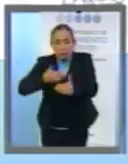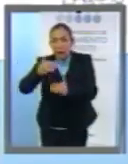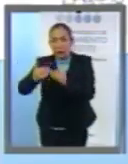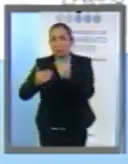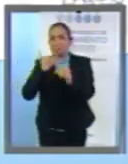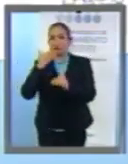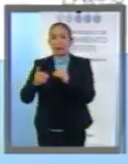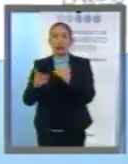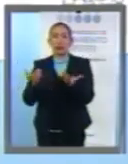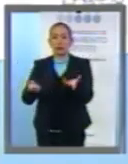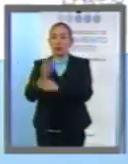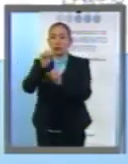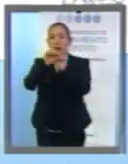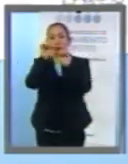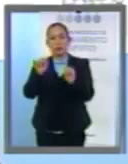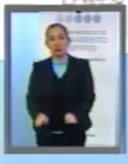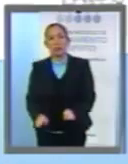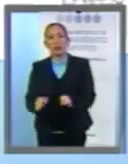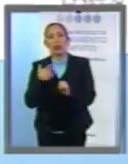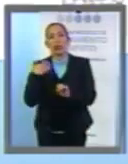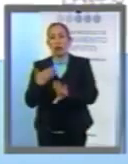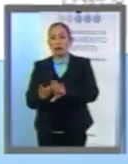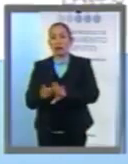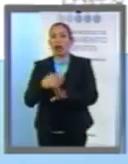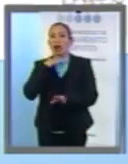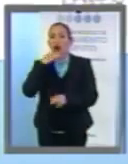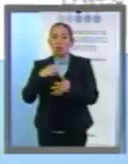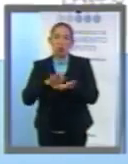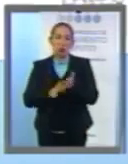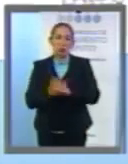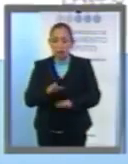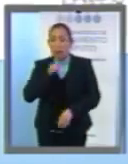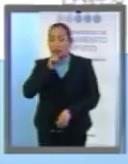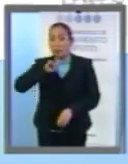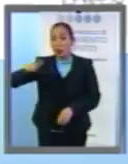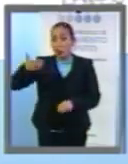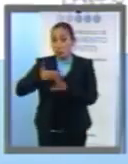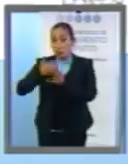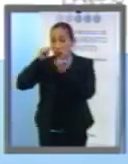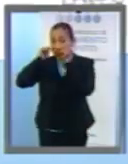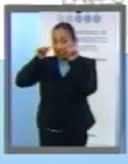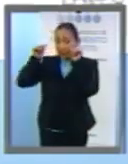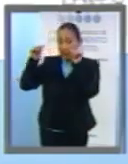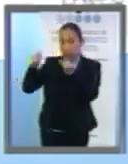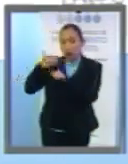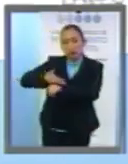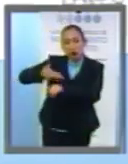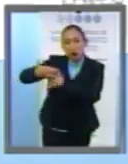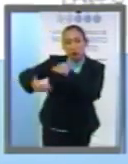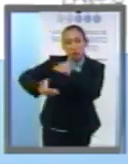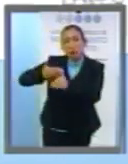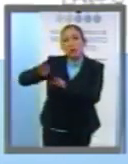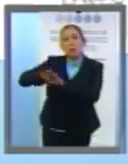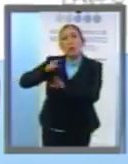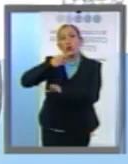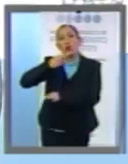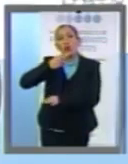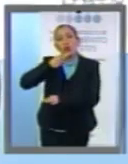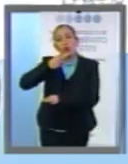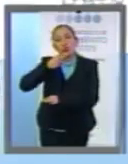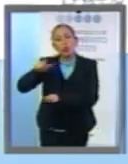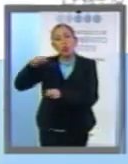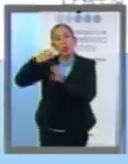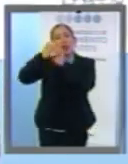asumir este nuevo sistema anticorrupción. Y lo otro, pues estar muy atentos en los procesos de homogeneización